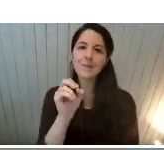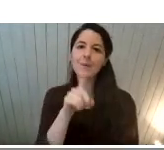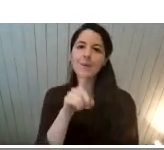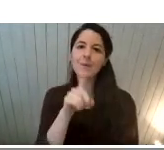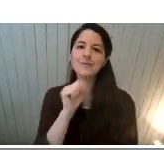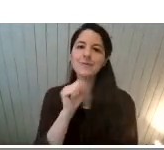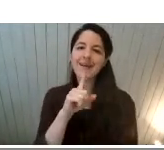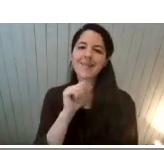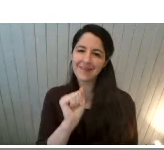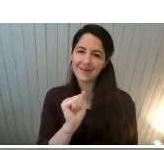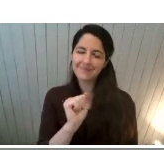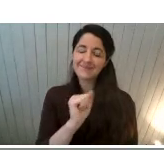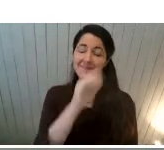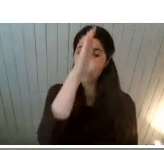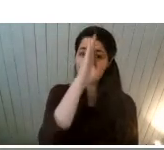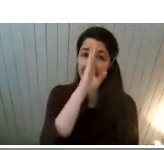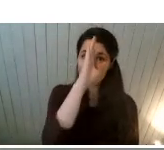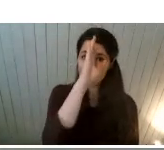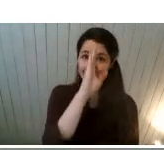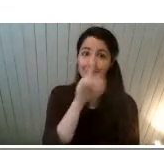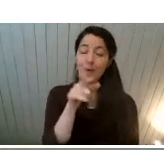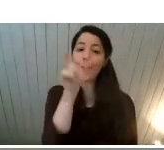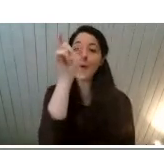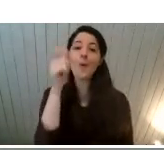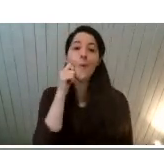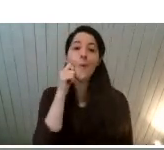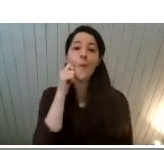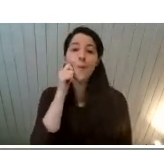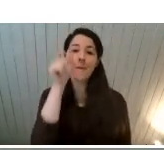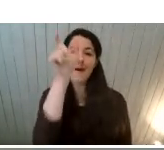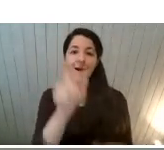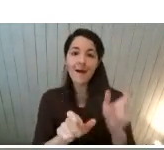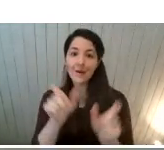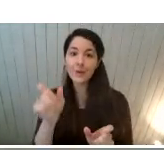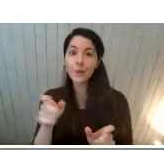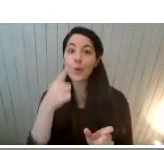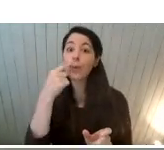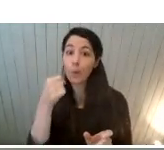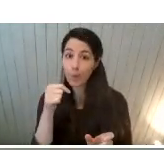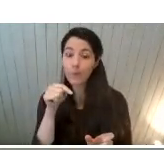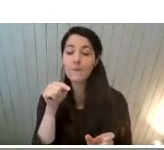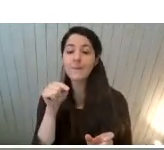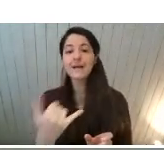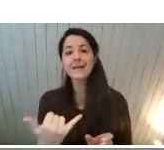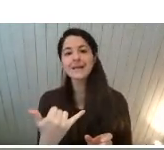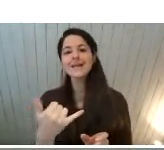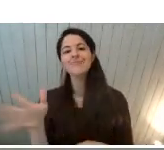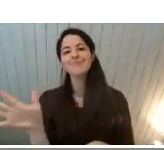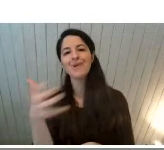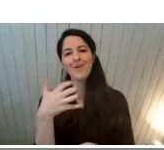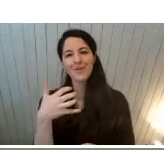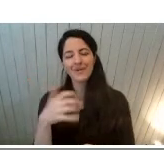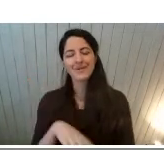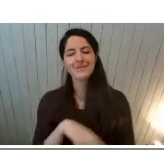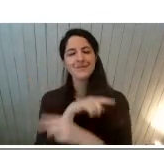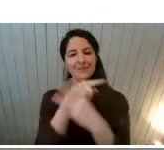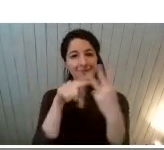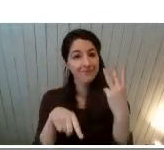los seres humanos masculinos y los leones. Muy raro, en realidad muy